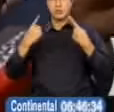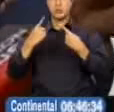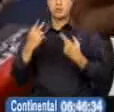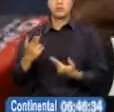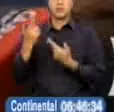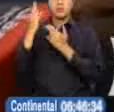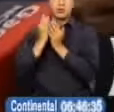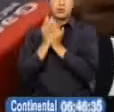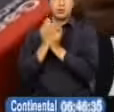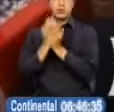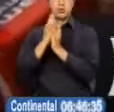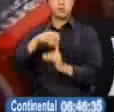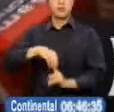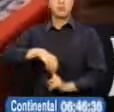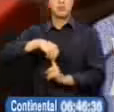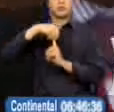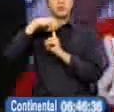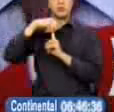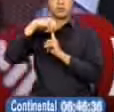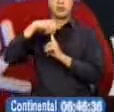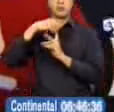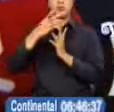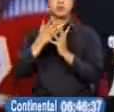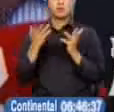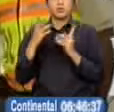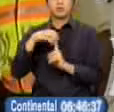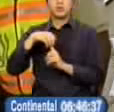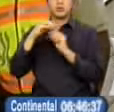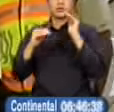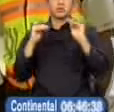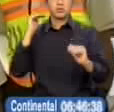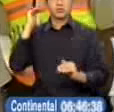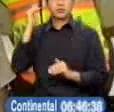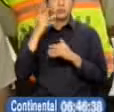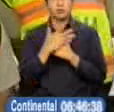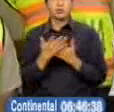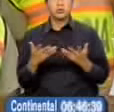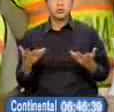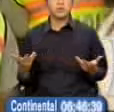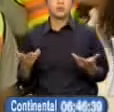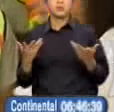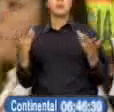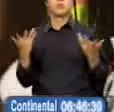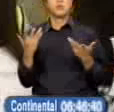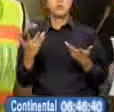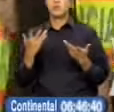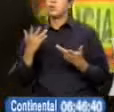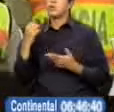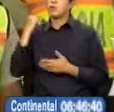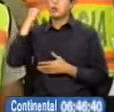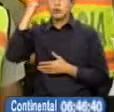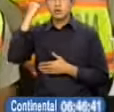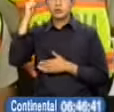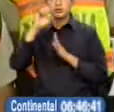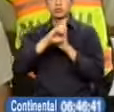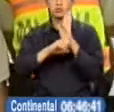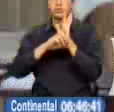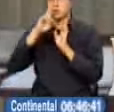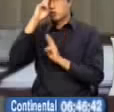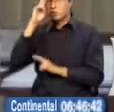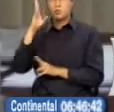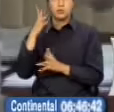marina existen principios y los principios priman dicha omisión fue considerada como vulneración de derechos constitucionales